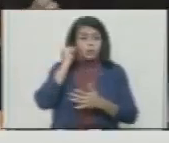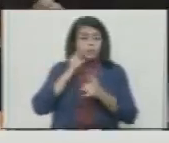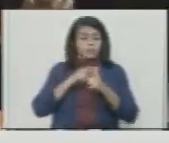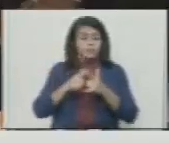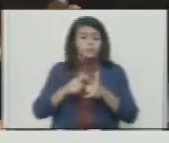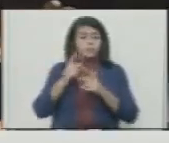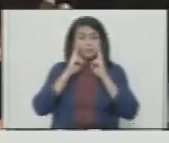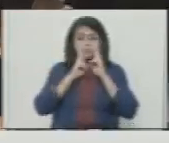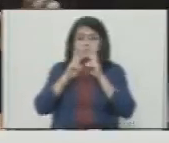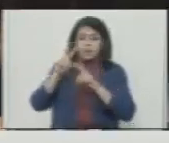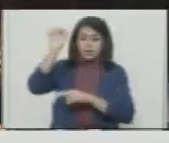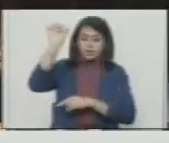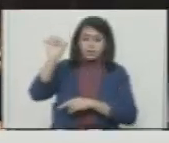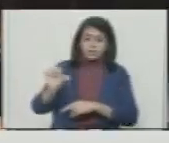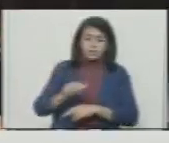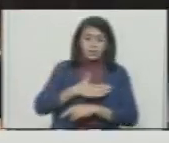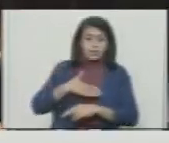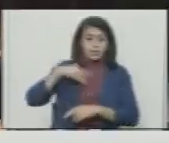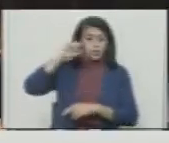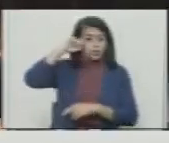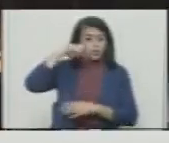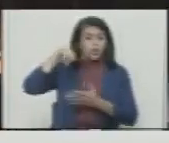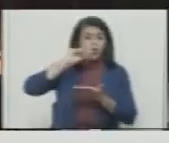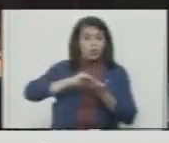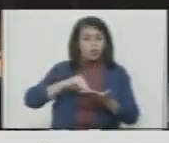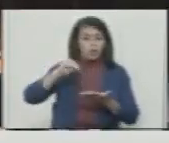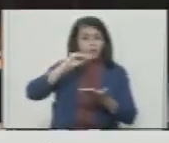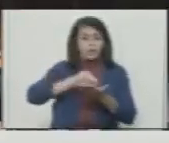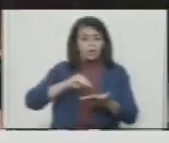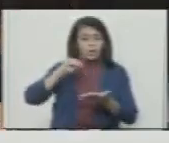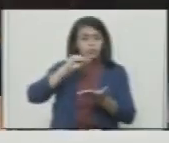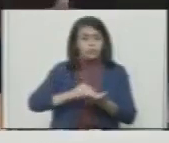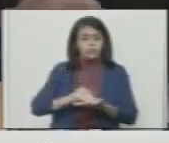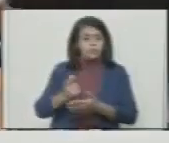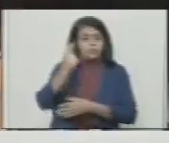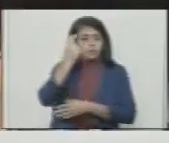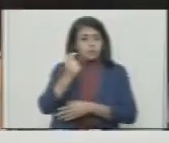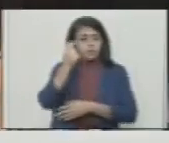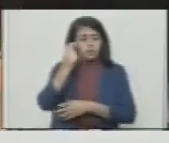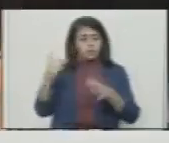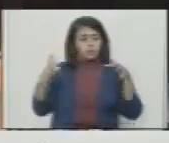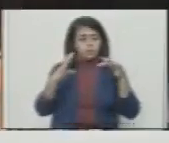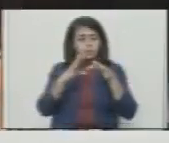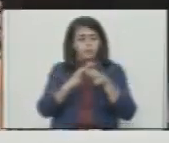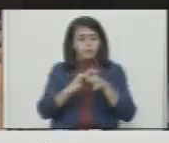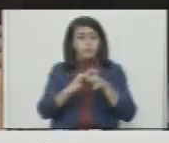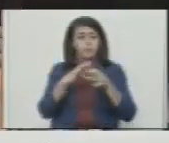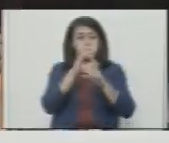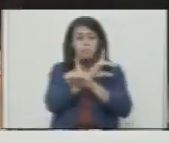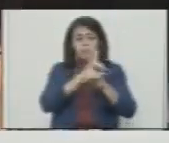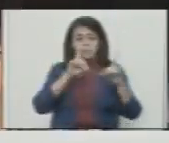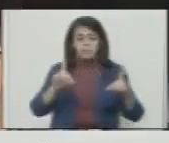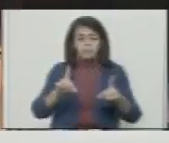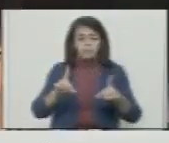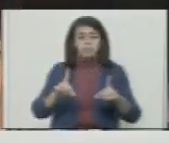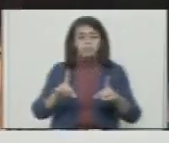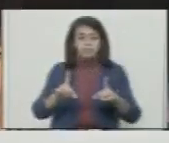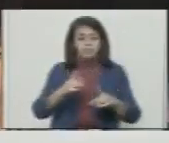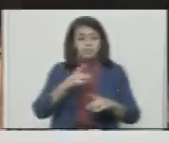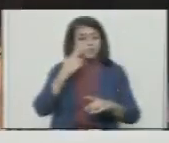y las venezolanas, es la imagen que quisiéramos recordar una y otra vez. Los diputados de la Alianza